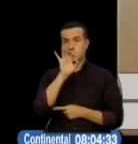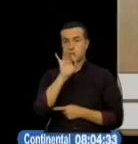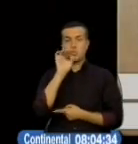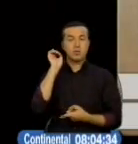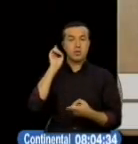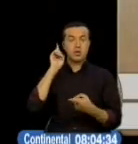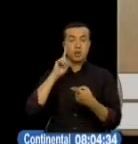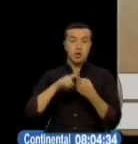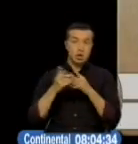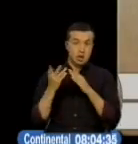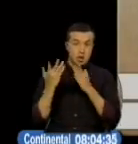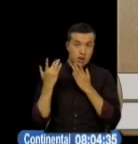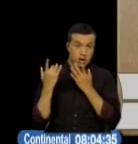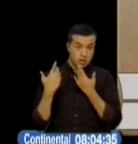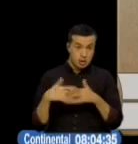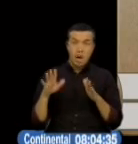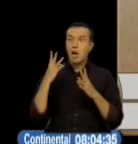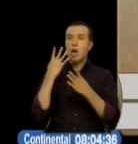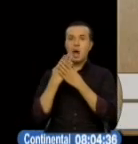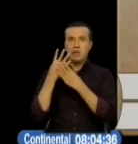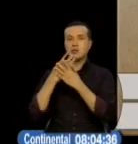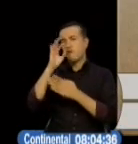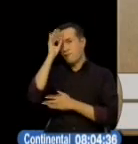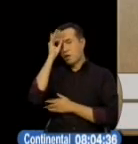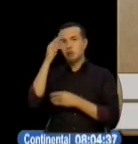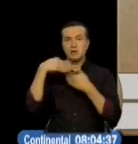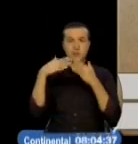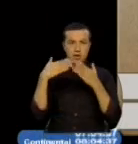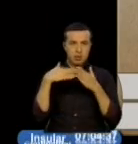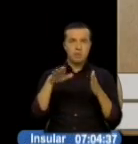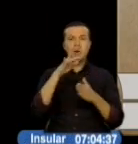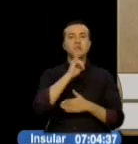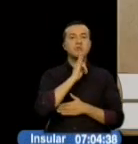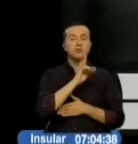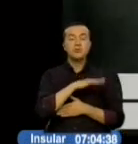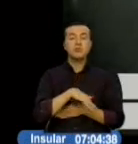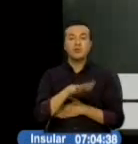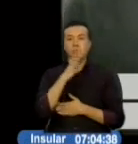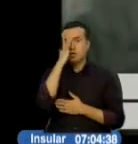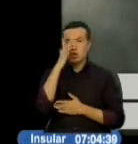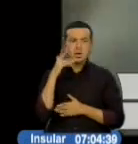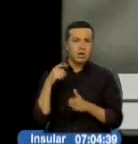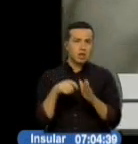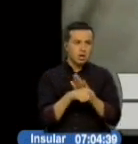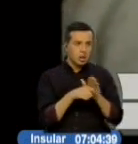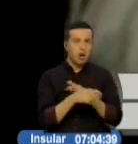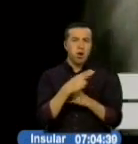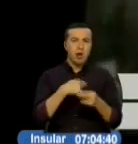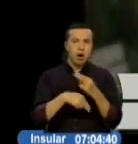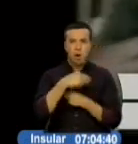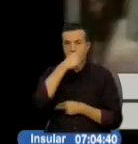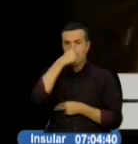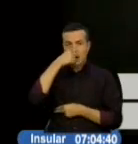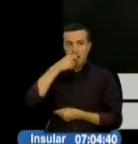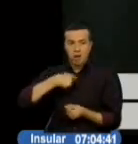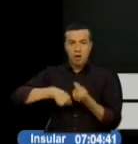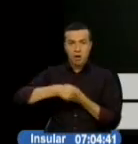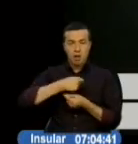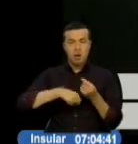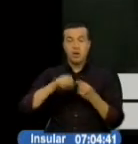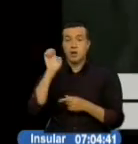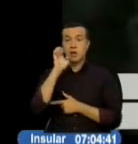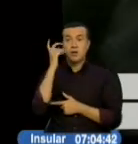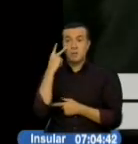Pasó 26 años en cárceles de Francia, Estados Unidos y Panamá, acusado por el asesinato de enemigos políticos, lavado de dinero y narcotráfico. En enero